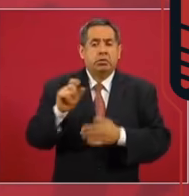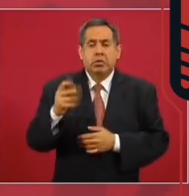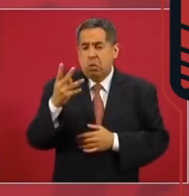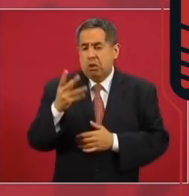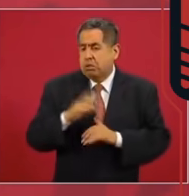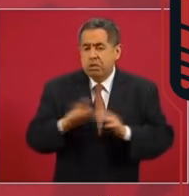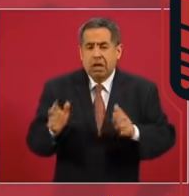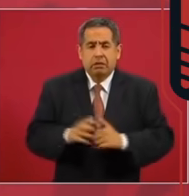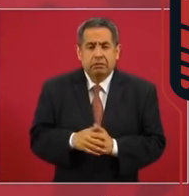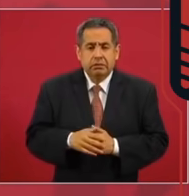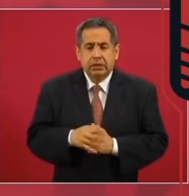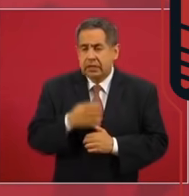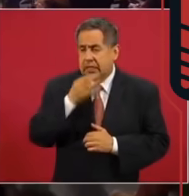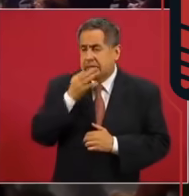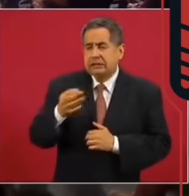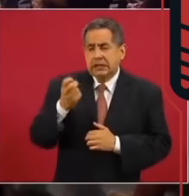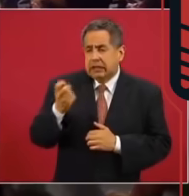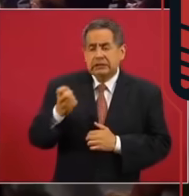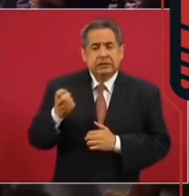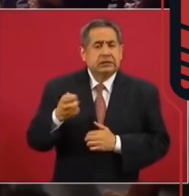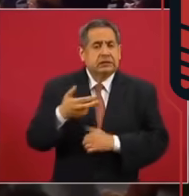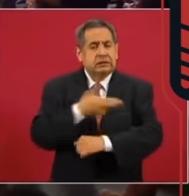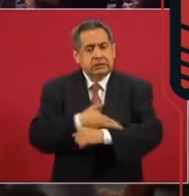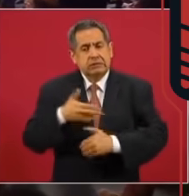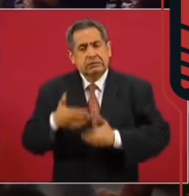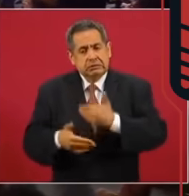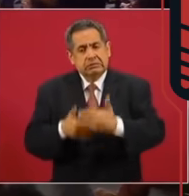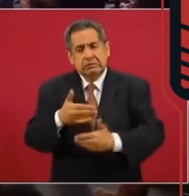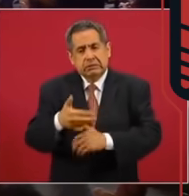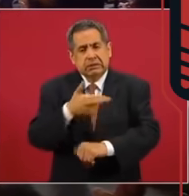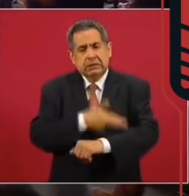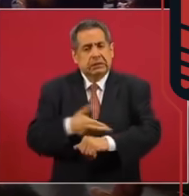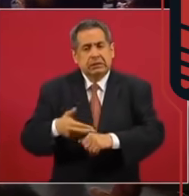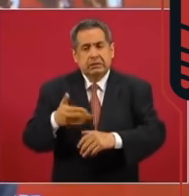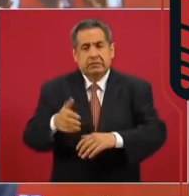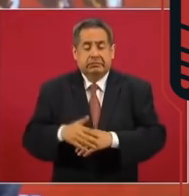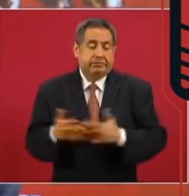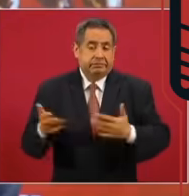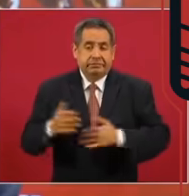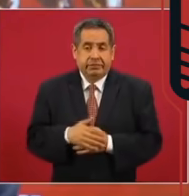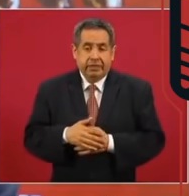2024. Ese es el procedimiento establecido. Antes